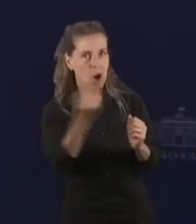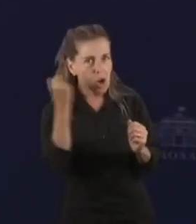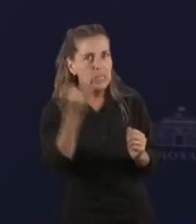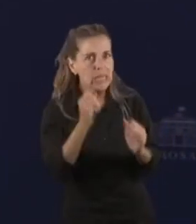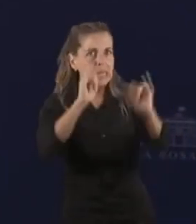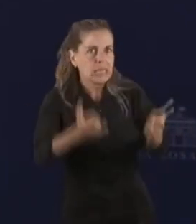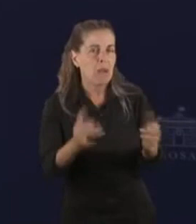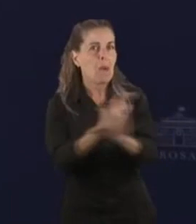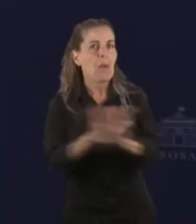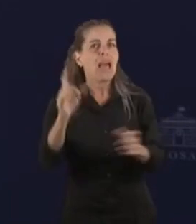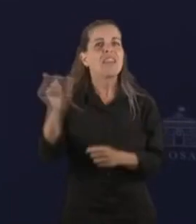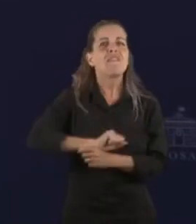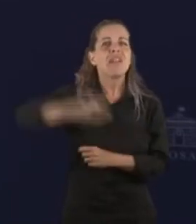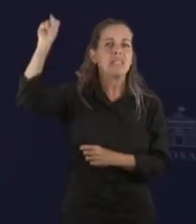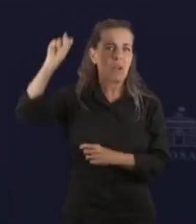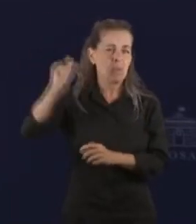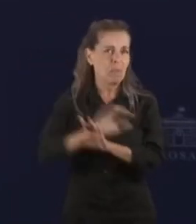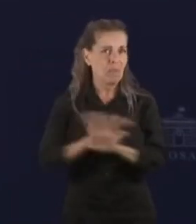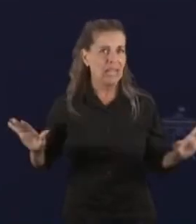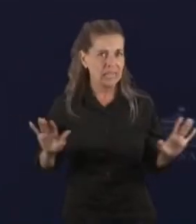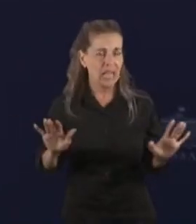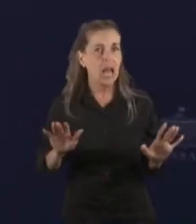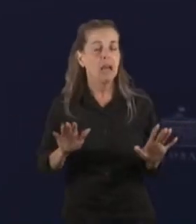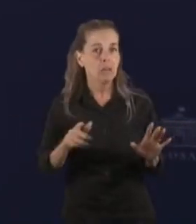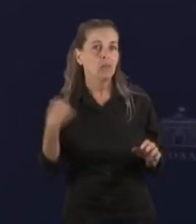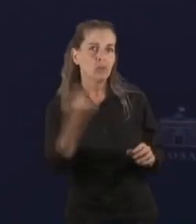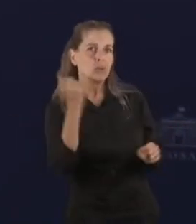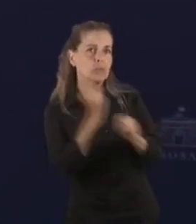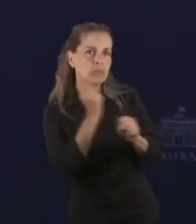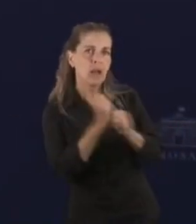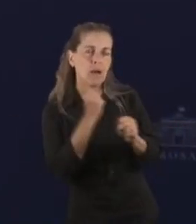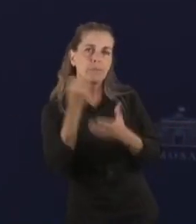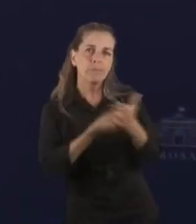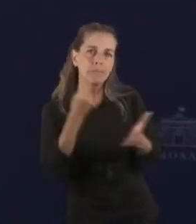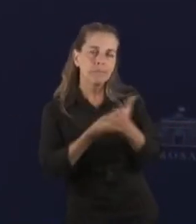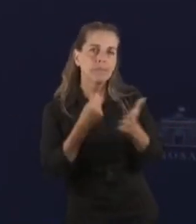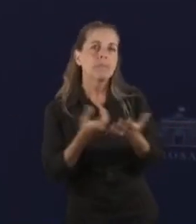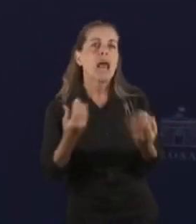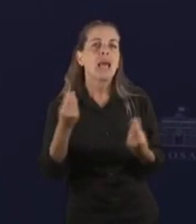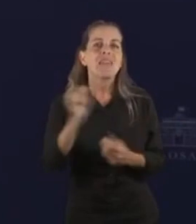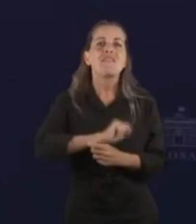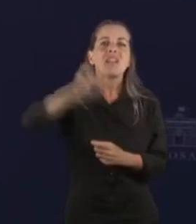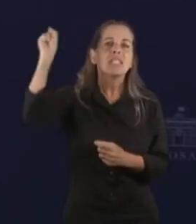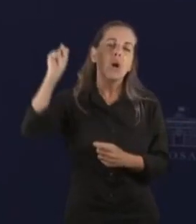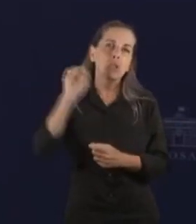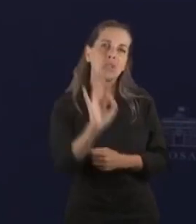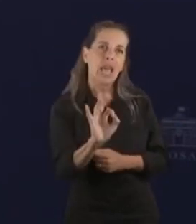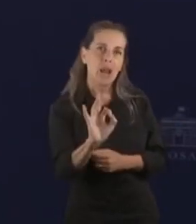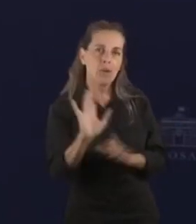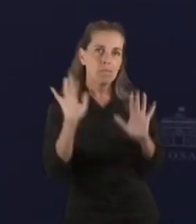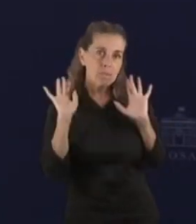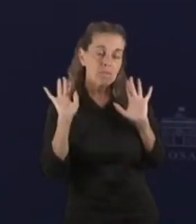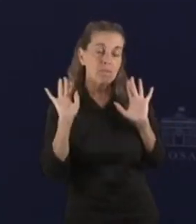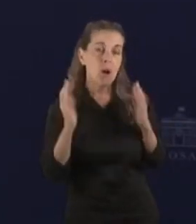inflación en la Argentina y estamos haciendo todo lo que está a nuestro alcance para que eso se cumpla y en por